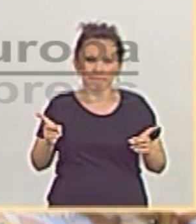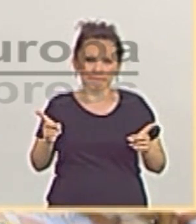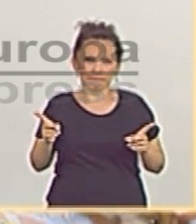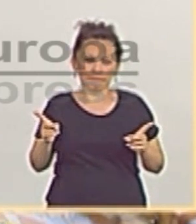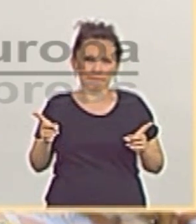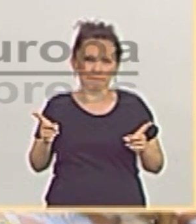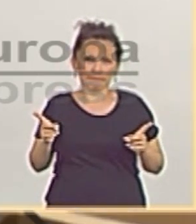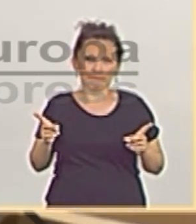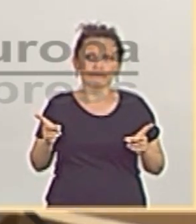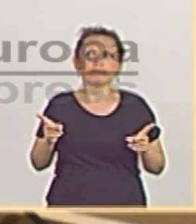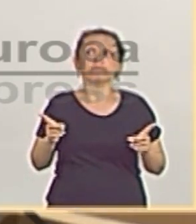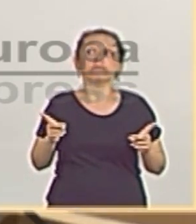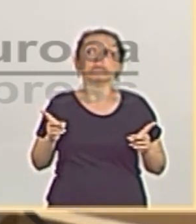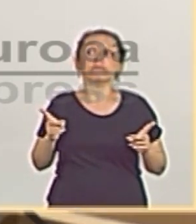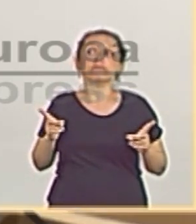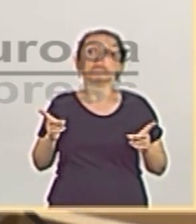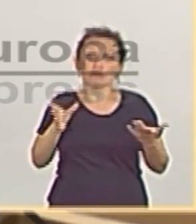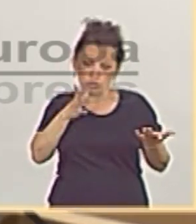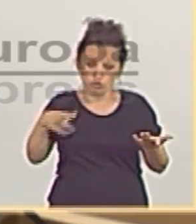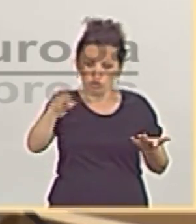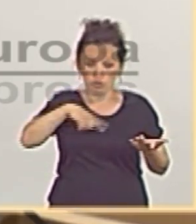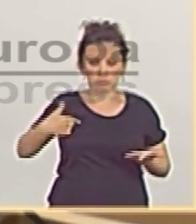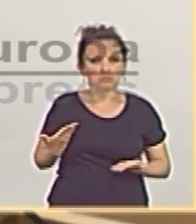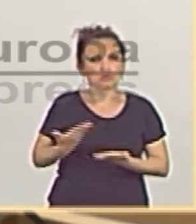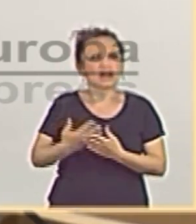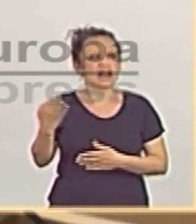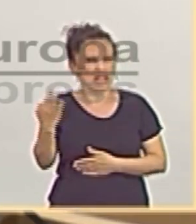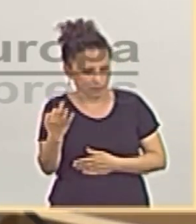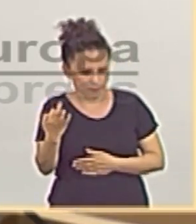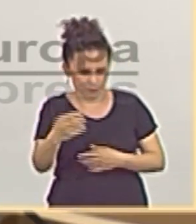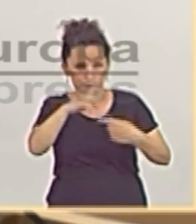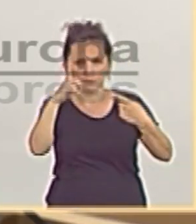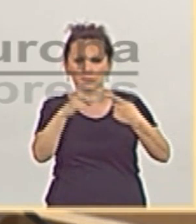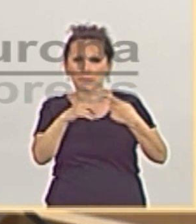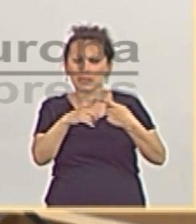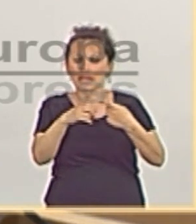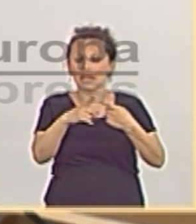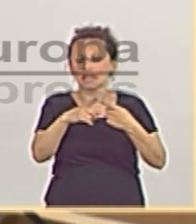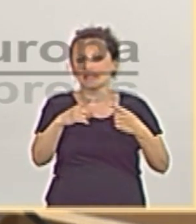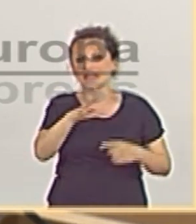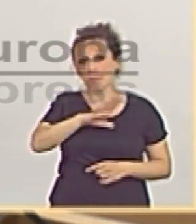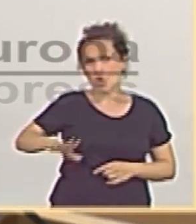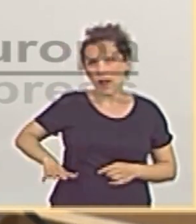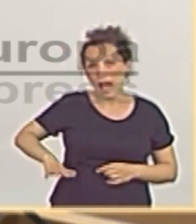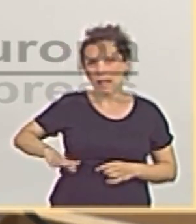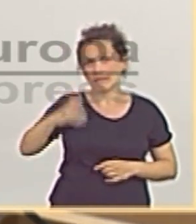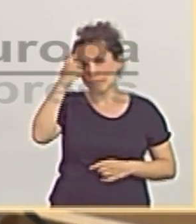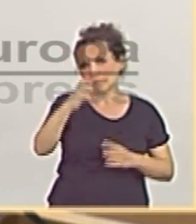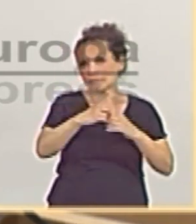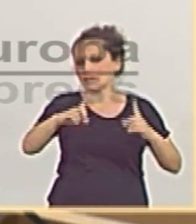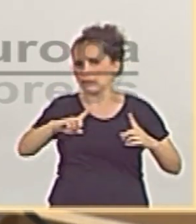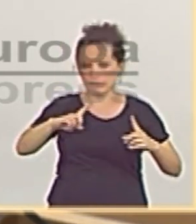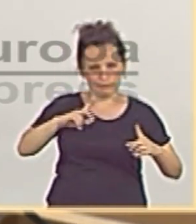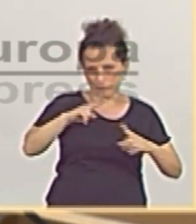Que nos proponemos hacer? Uno, reducir a actual tasa de temporalidade e evitar novas